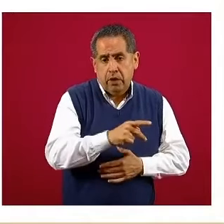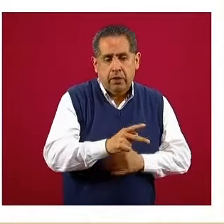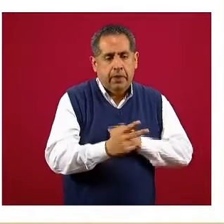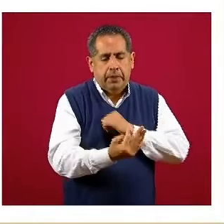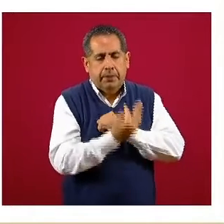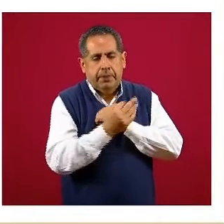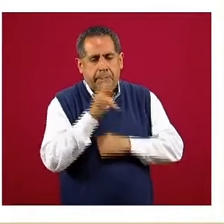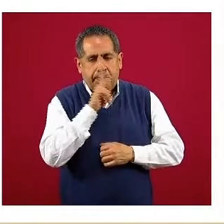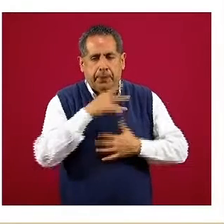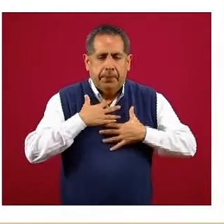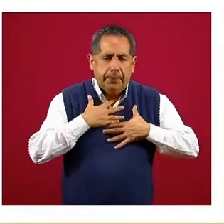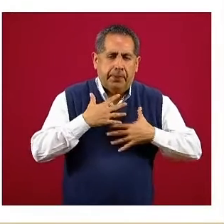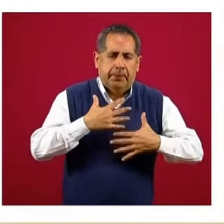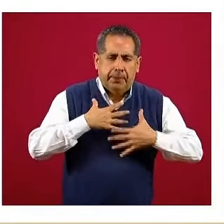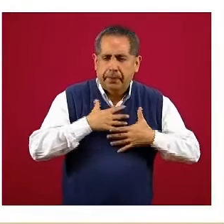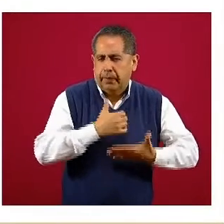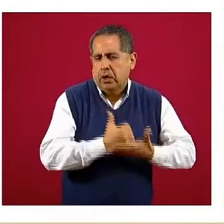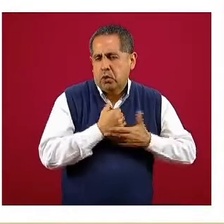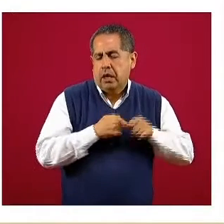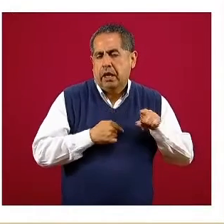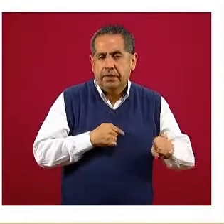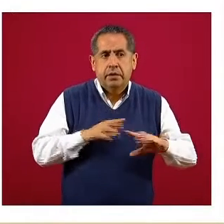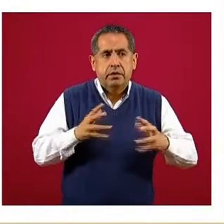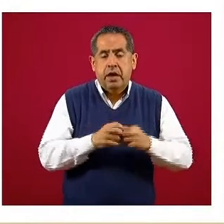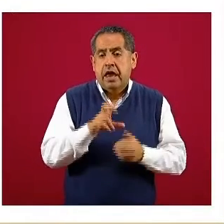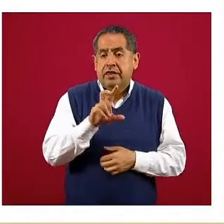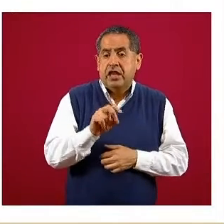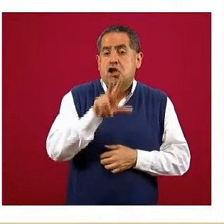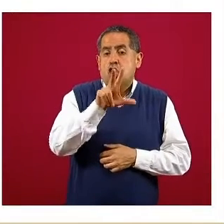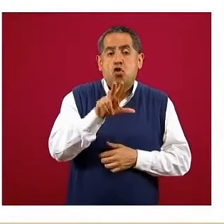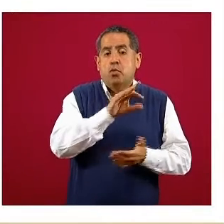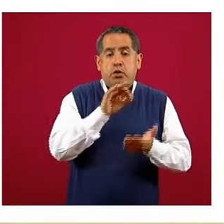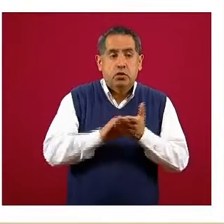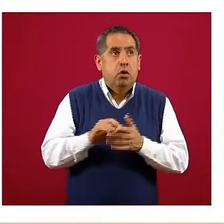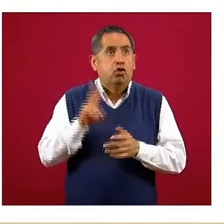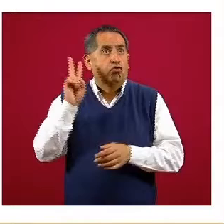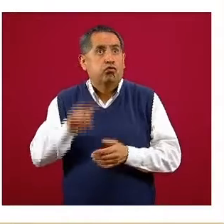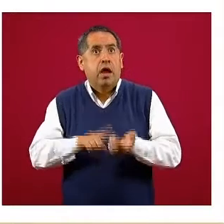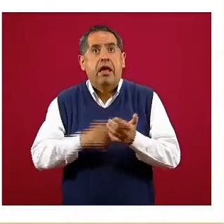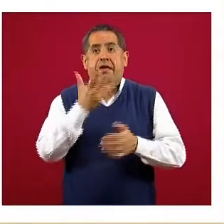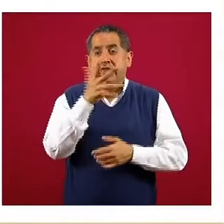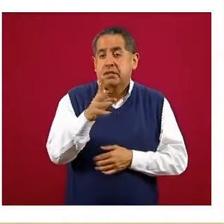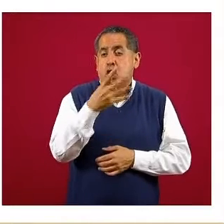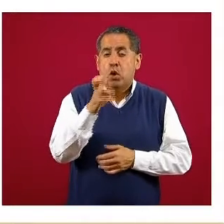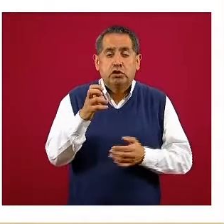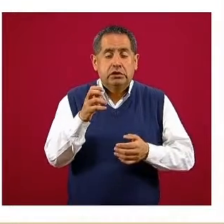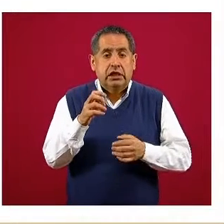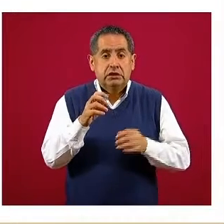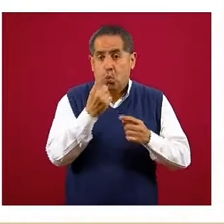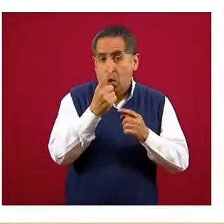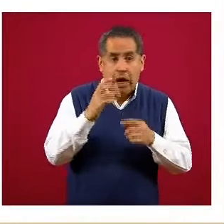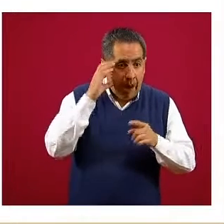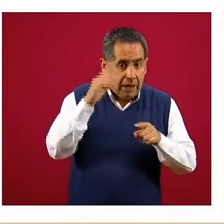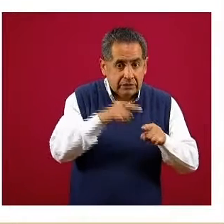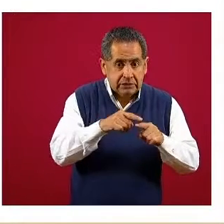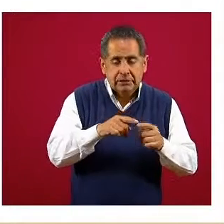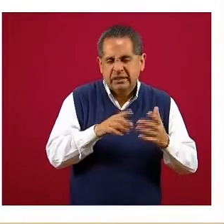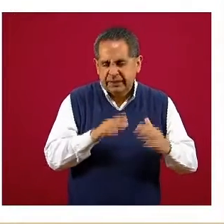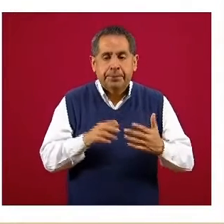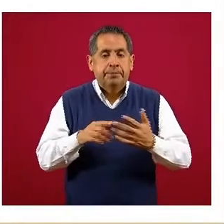han sido descartados y están en negativo, personas que tienen las manifestaciones clínicas de COVID, pero se les hizo la